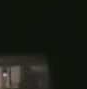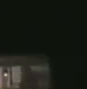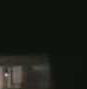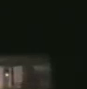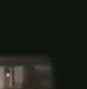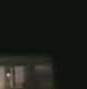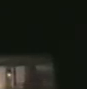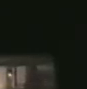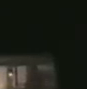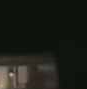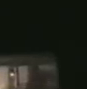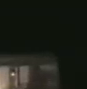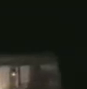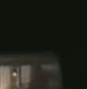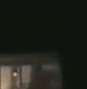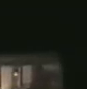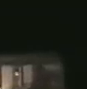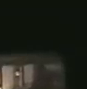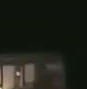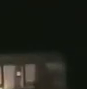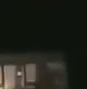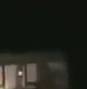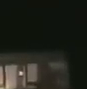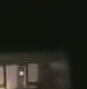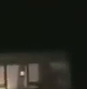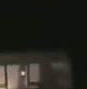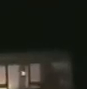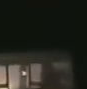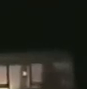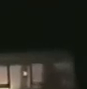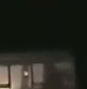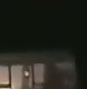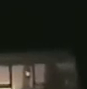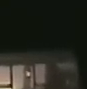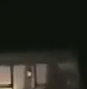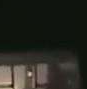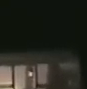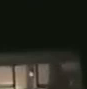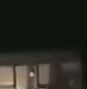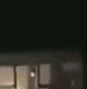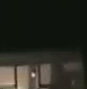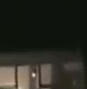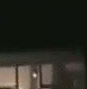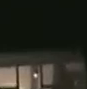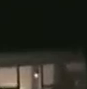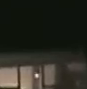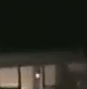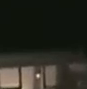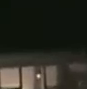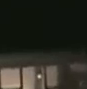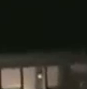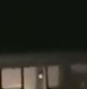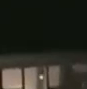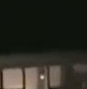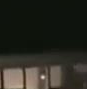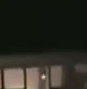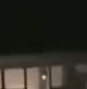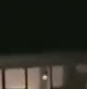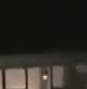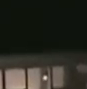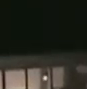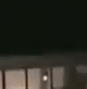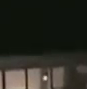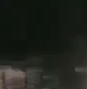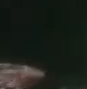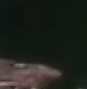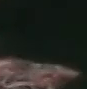Hotel Humboldt del Guarayra Repano en esta nueva jornada del Consejo Nacional de Economía Productiva. Es la información que se genera y con esta devolvemos el